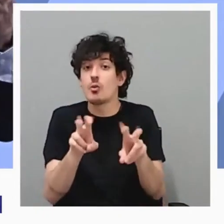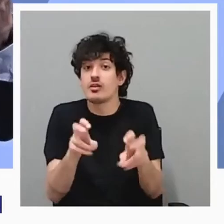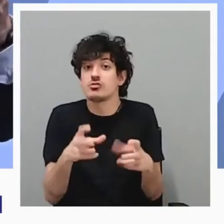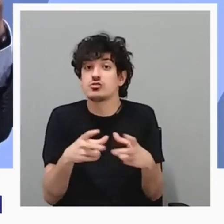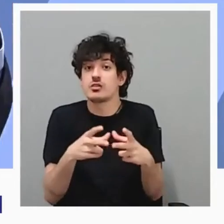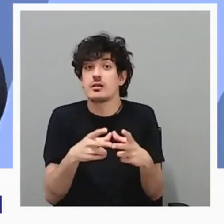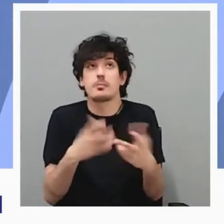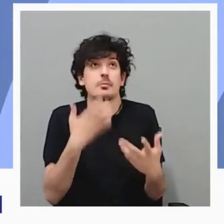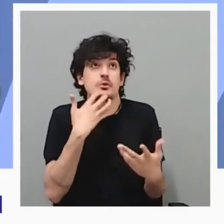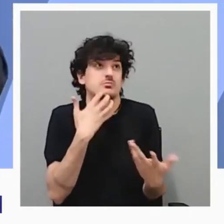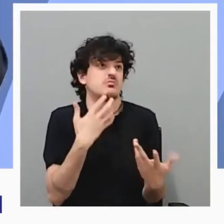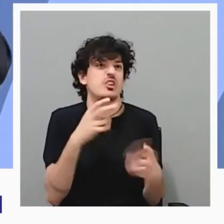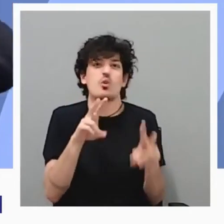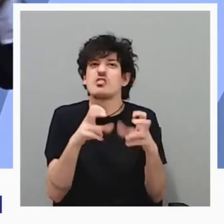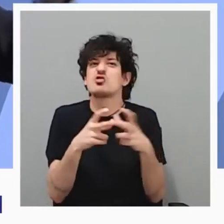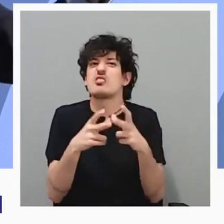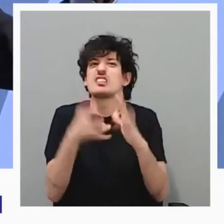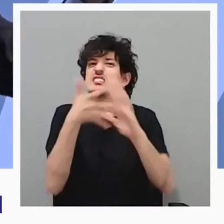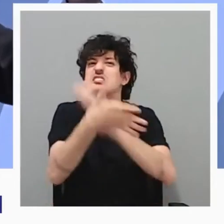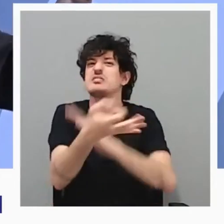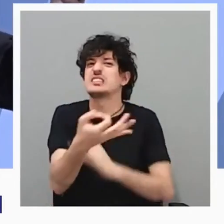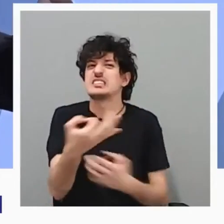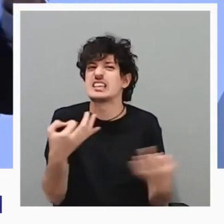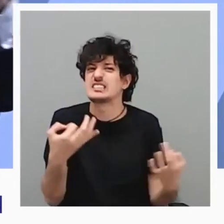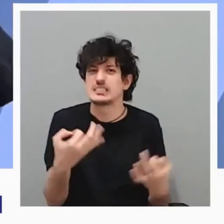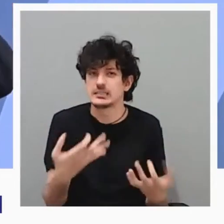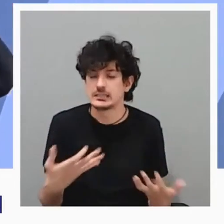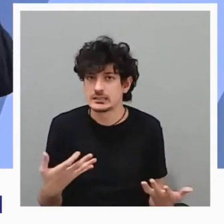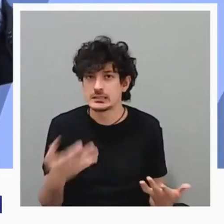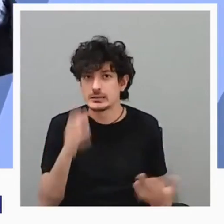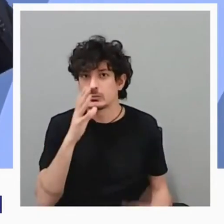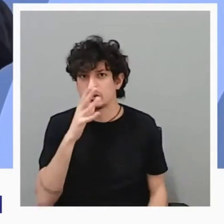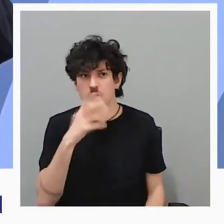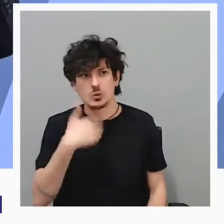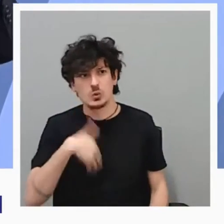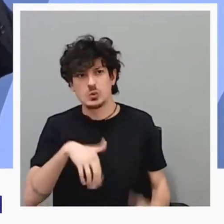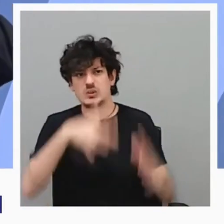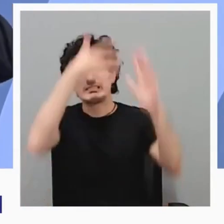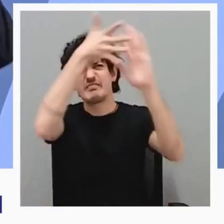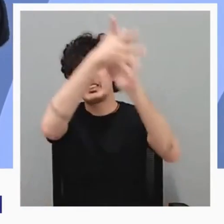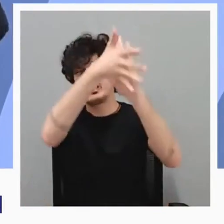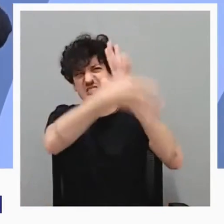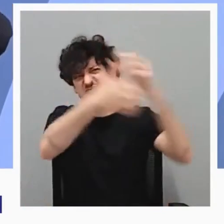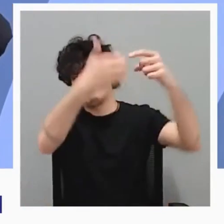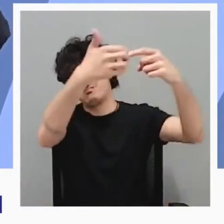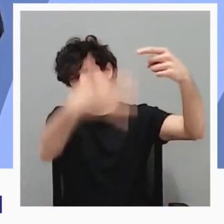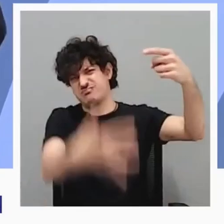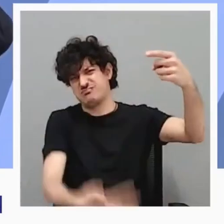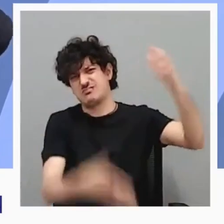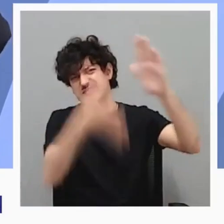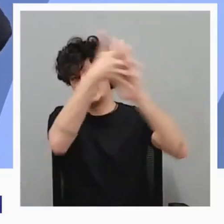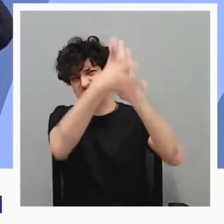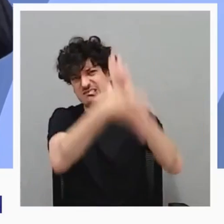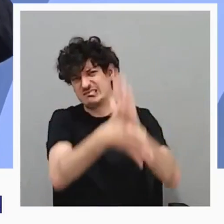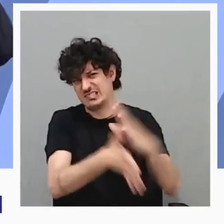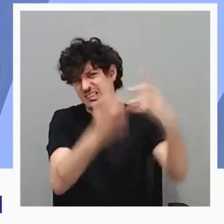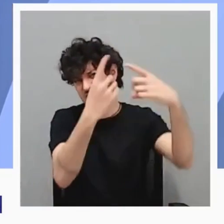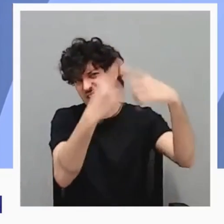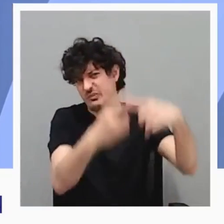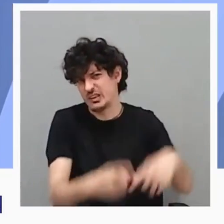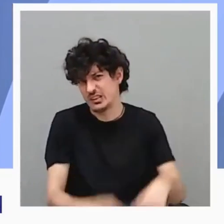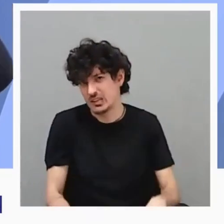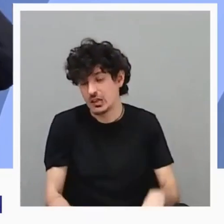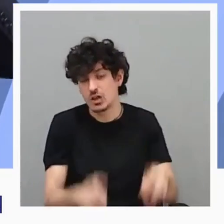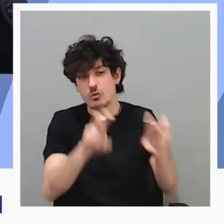es innovación social? Y por eso te encuentras 60 y tantas definiciones, porque la innovación social te la encuentras en